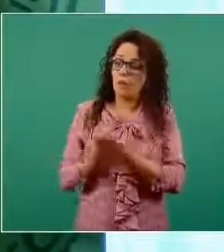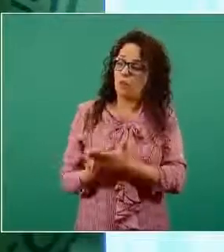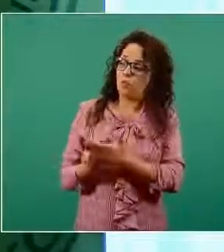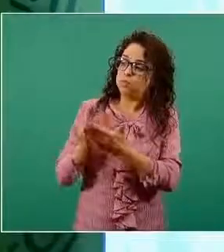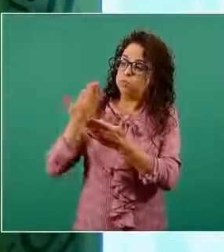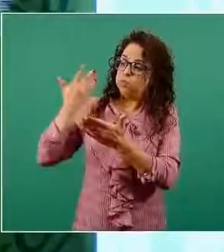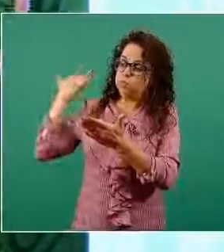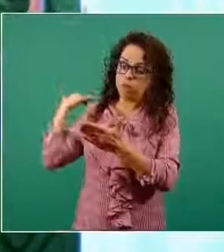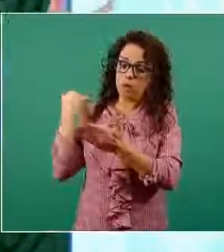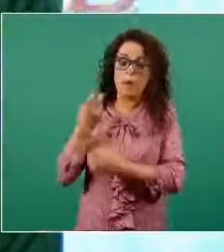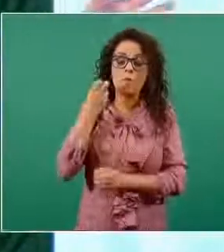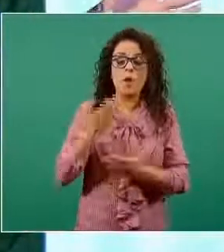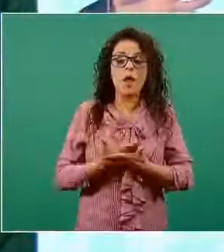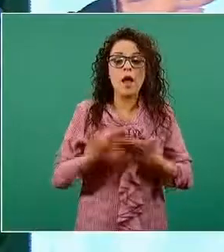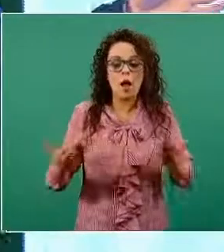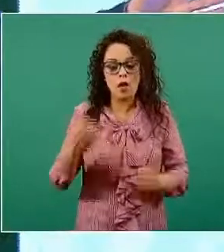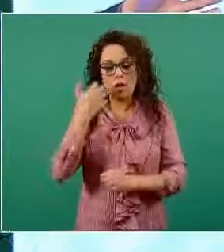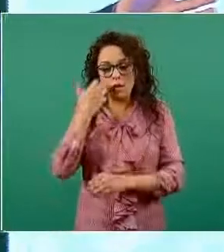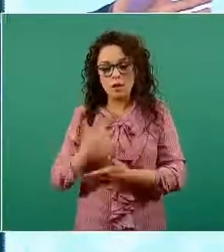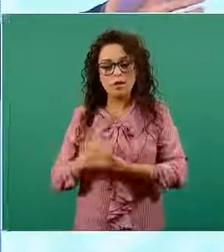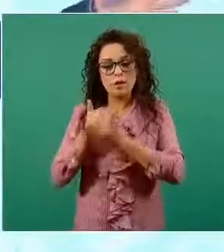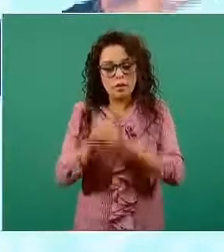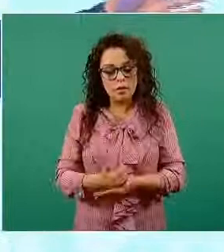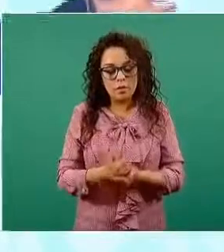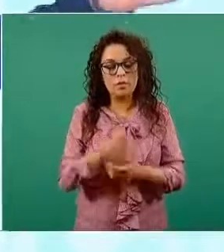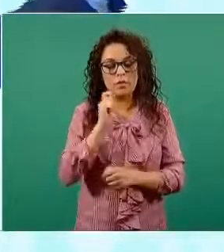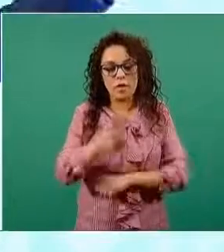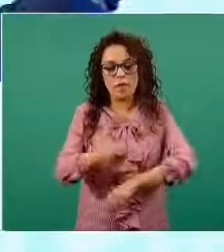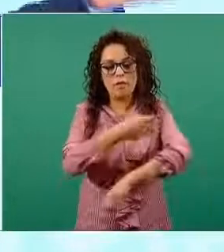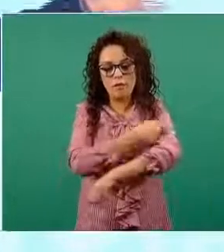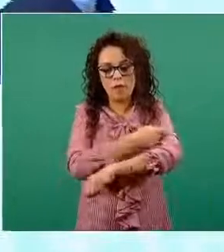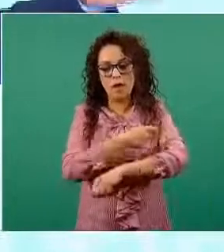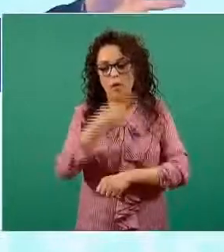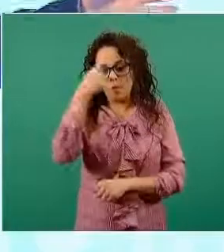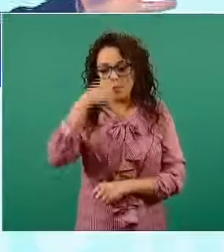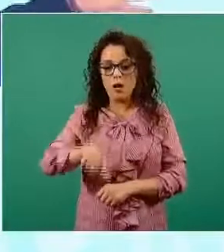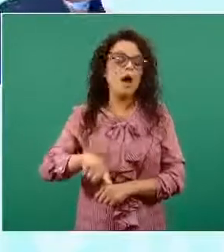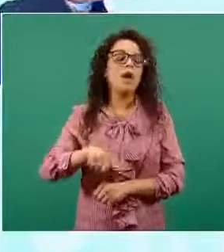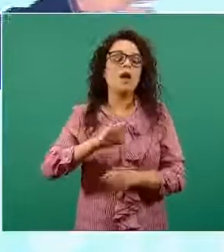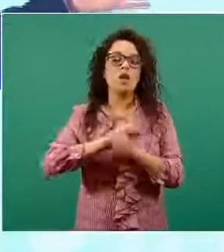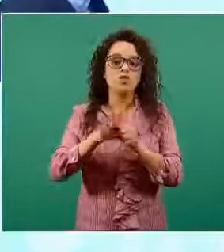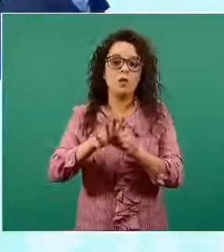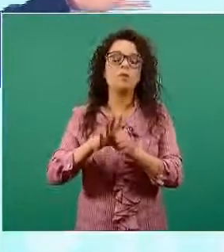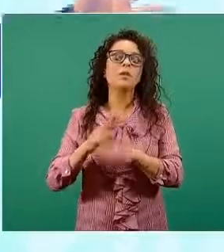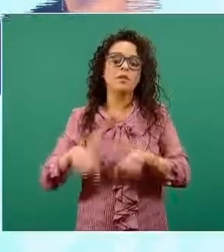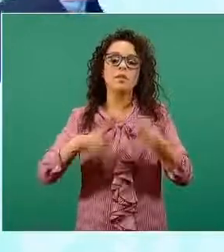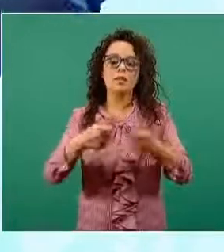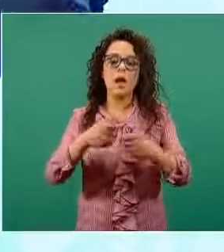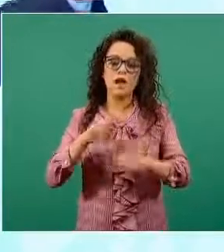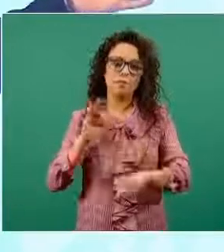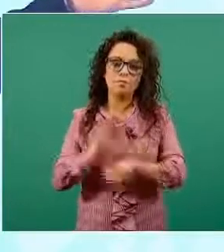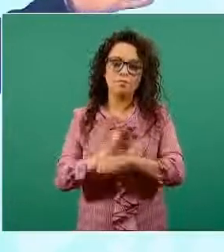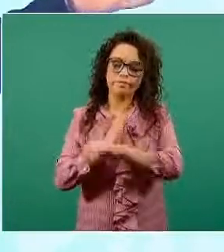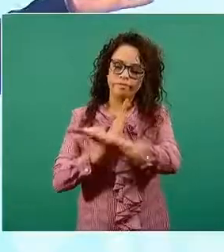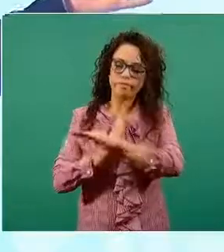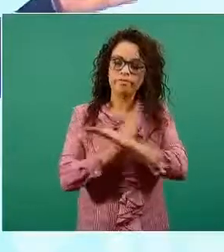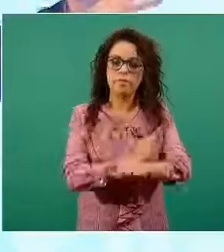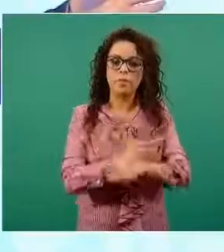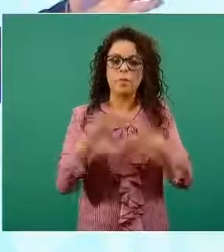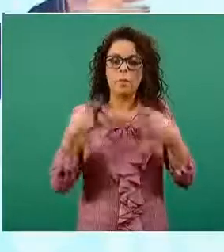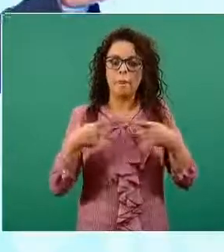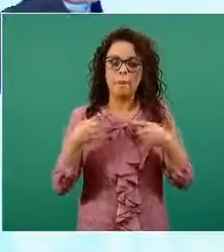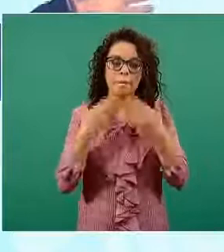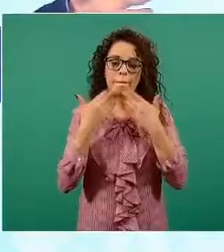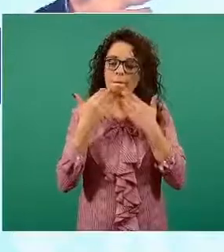queremos contribuir con la vacunación contra COVID a que se proteja a las personas más vulnerables.